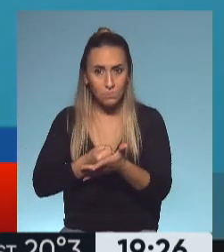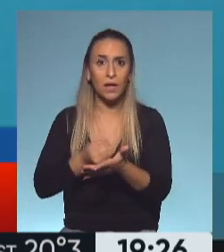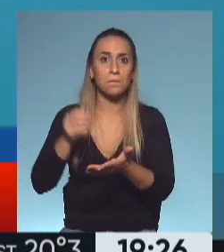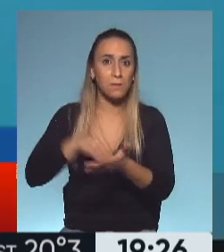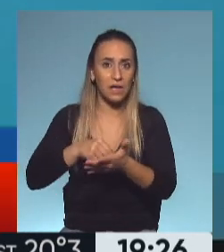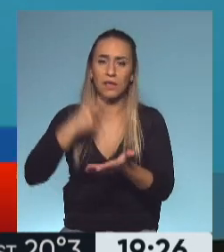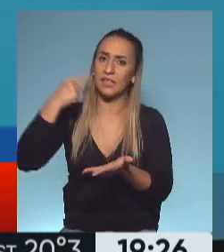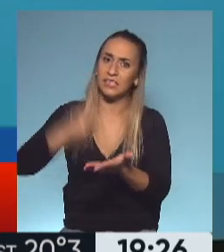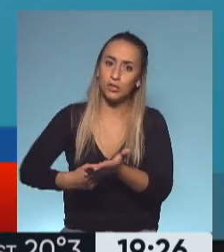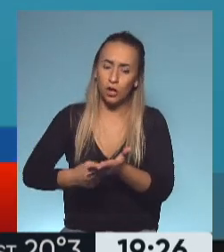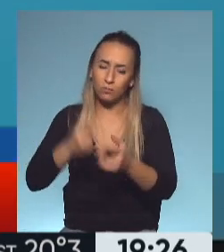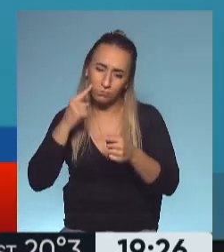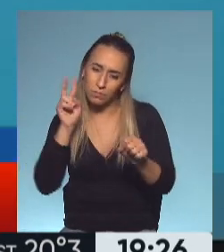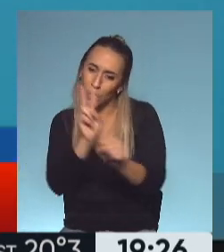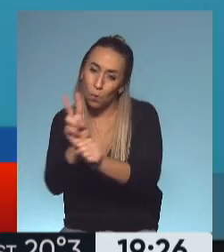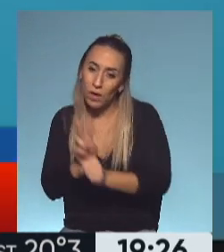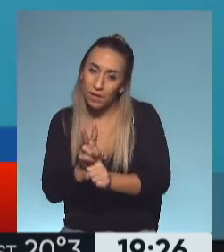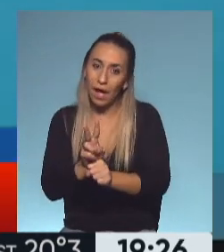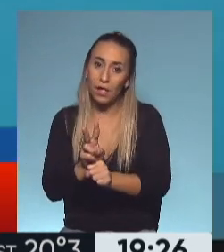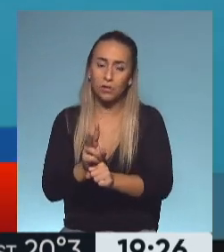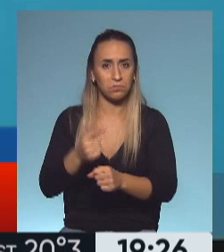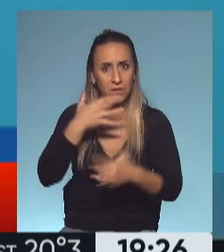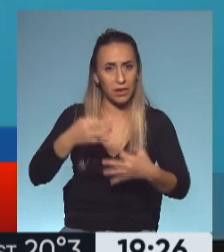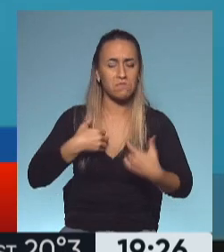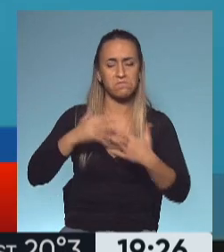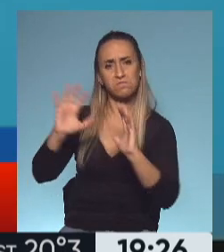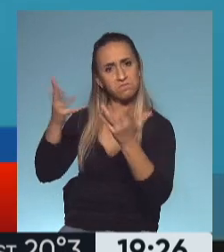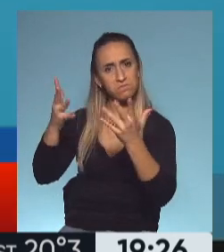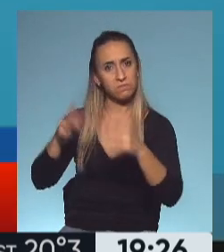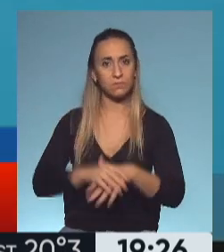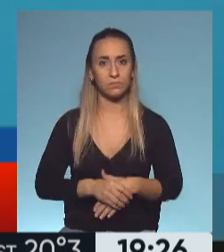mayores. Lo digo con todas las letras, lo celebro.